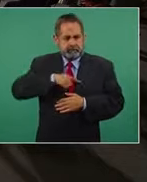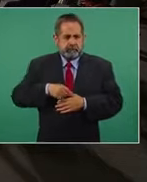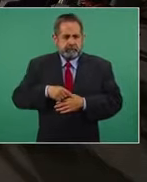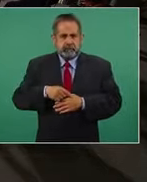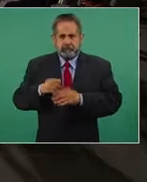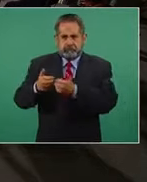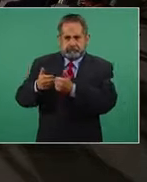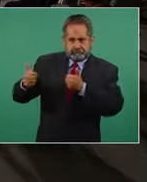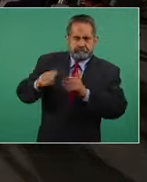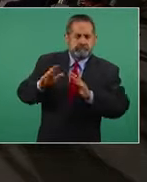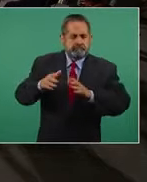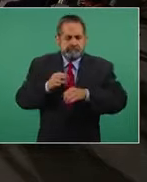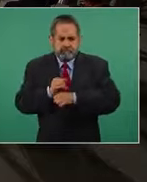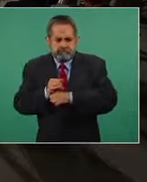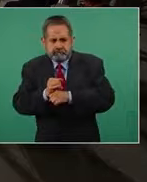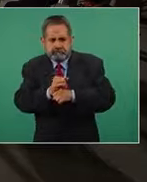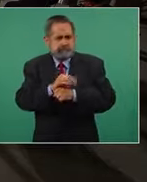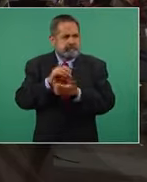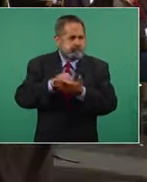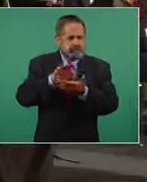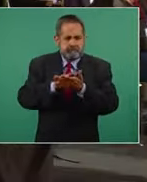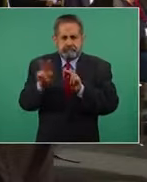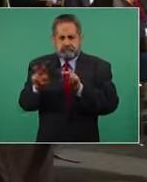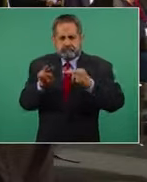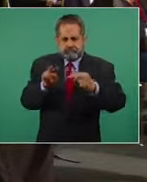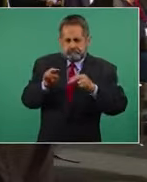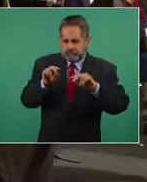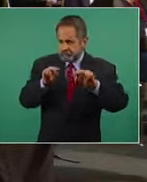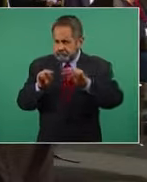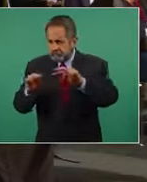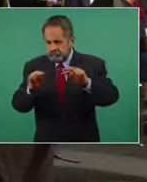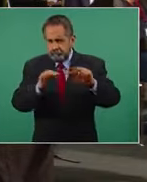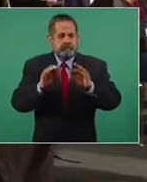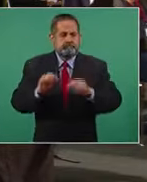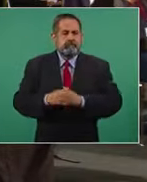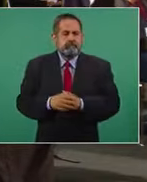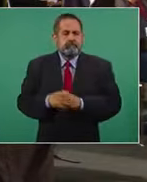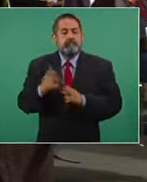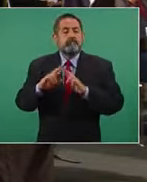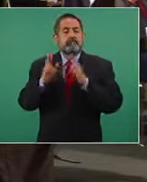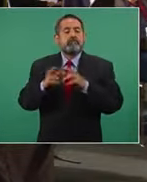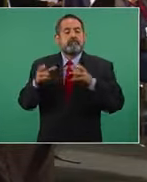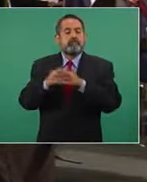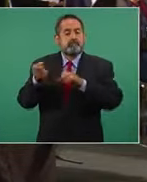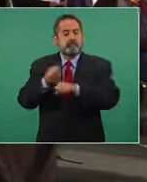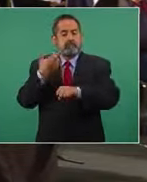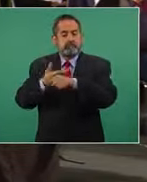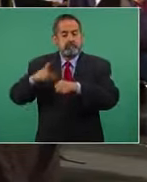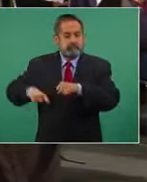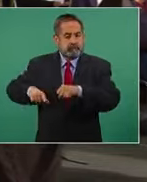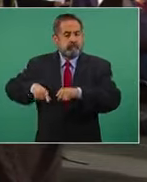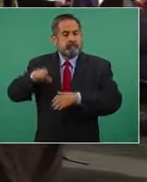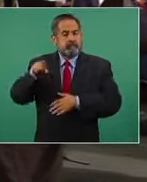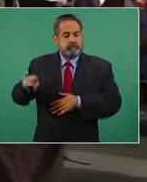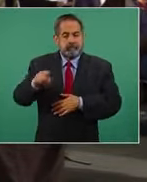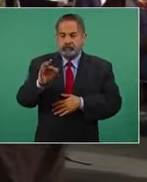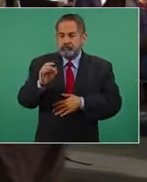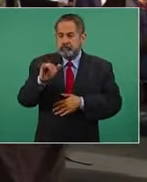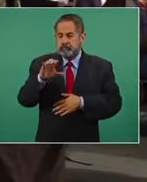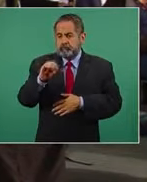manera independiente para tener todos los ángulos. Tuvimos una reunión con el secretario de gobierno,